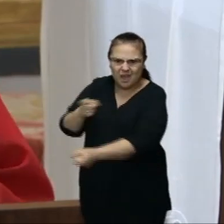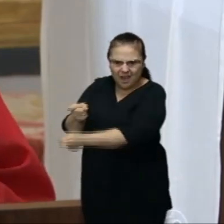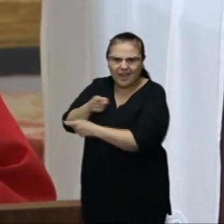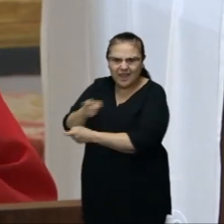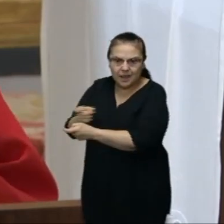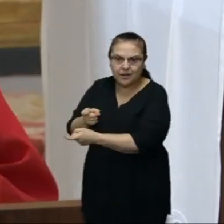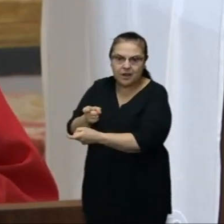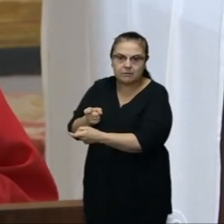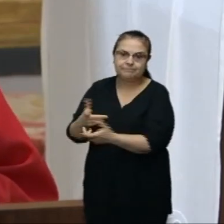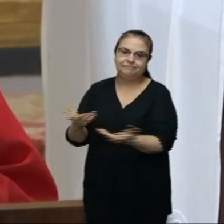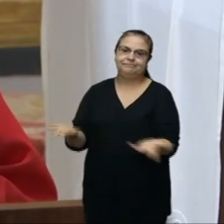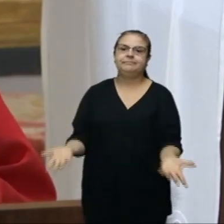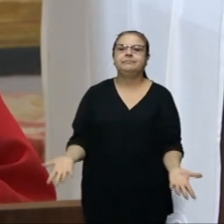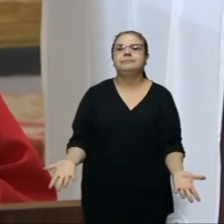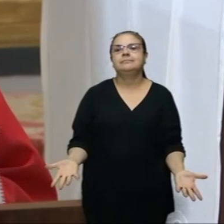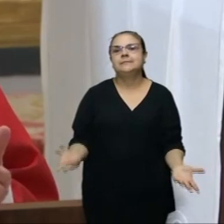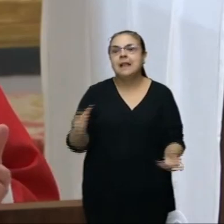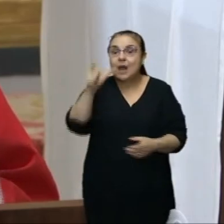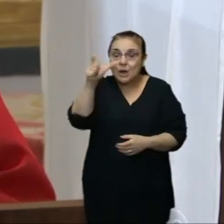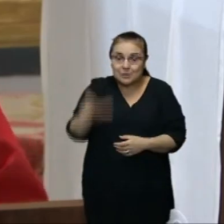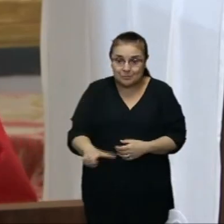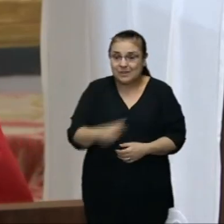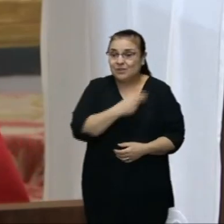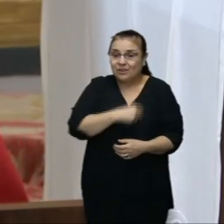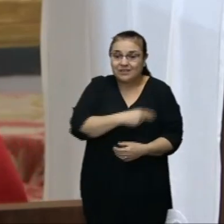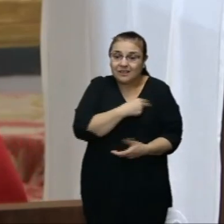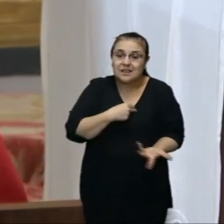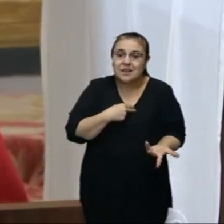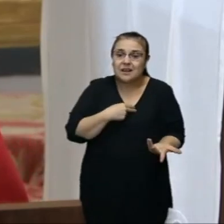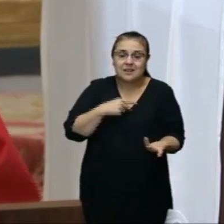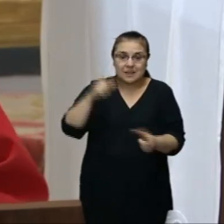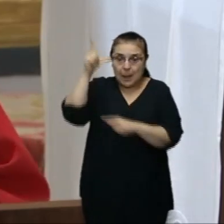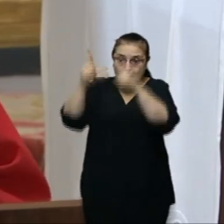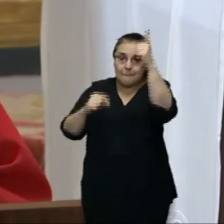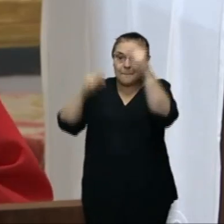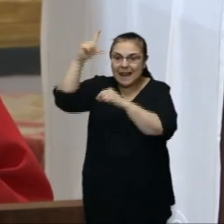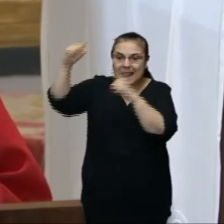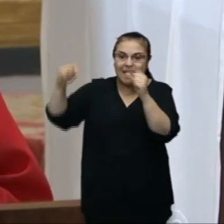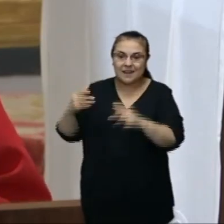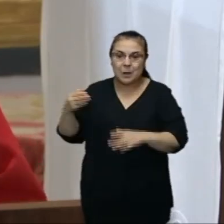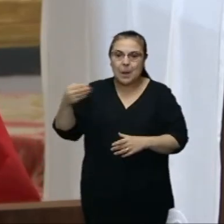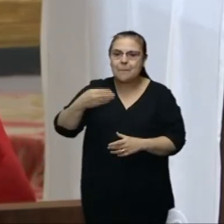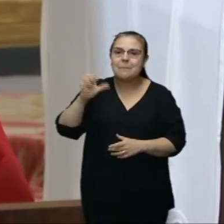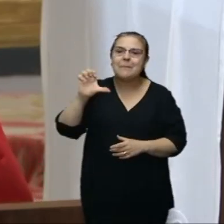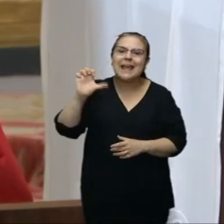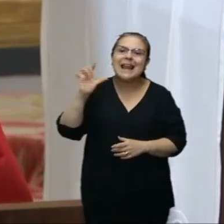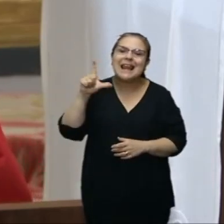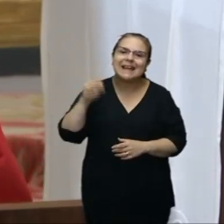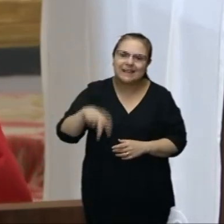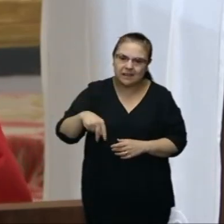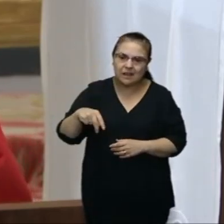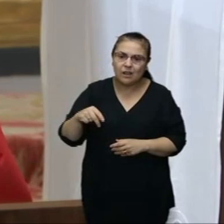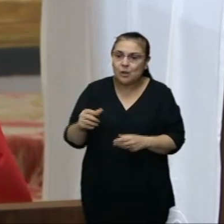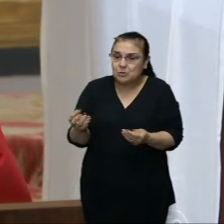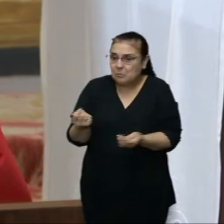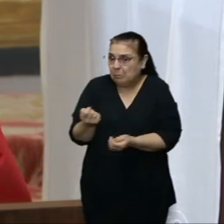Y los cristianos en Belén son una minoría e incluso mal vistos.